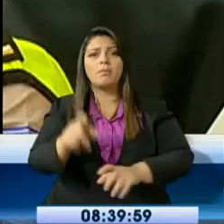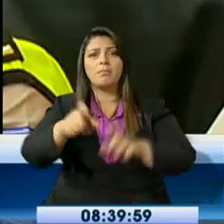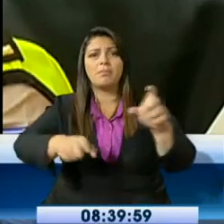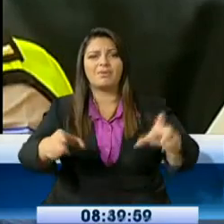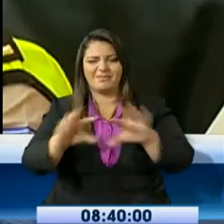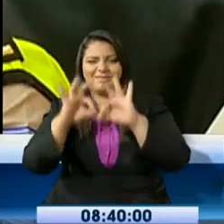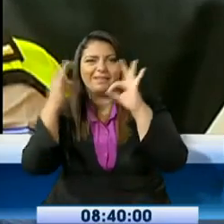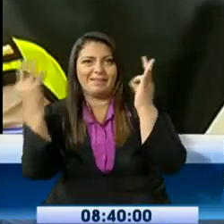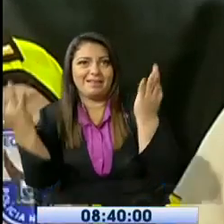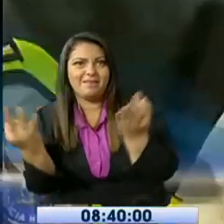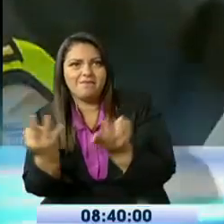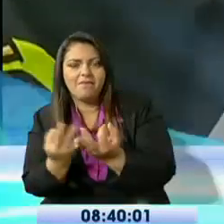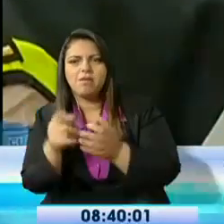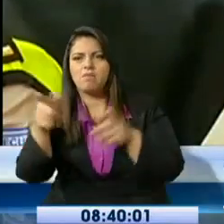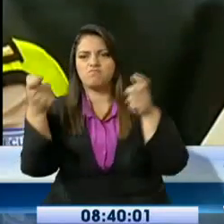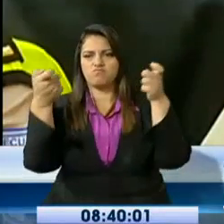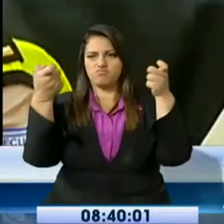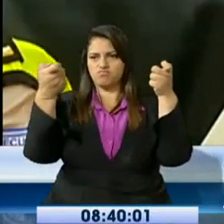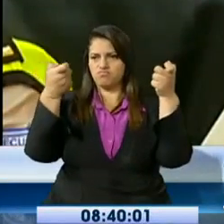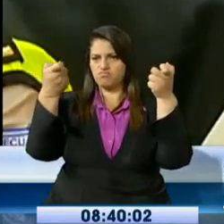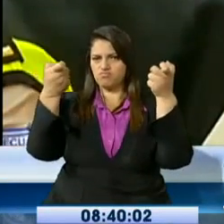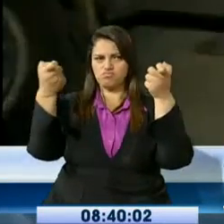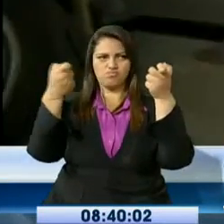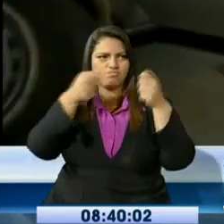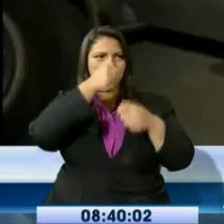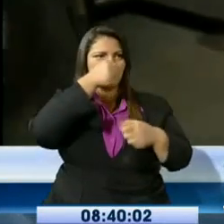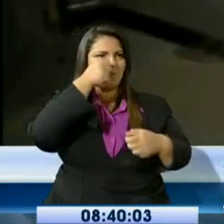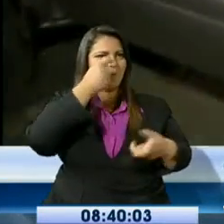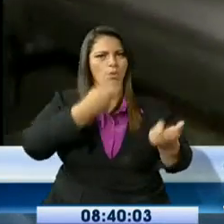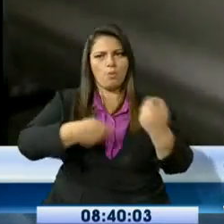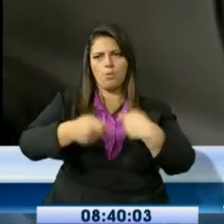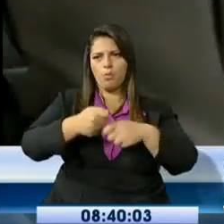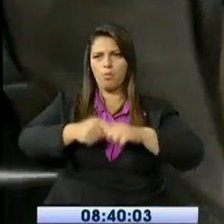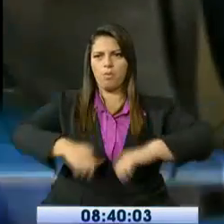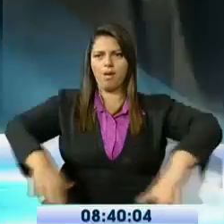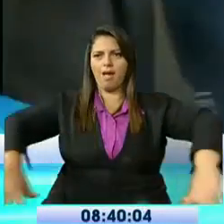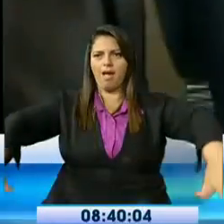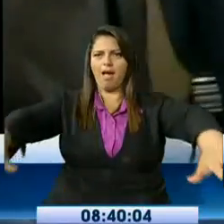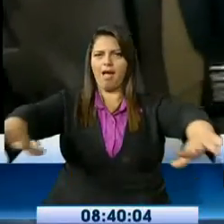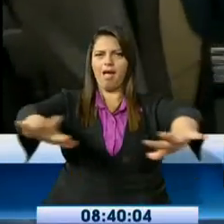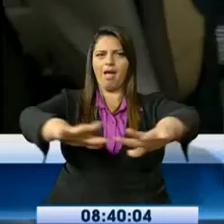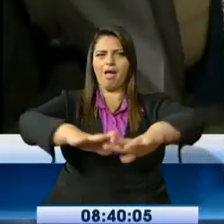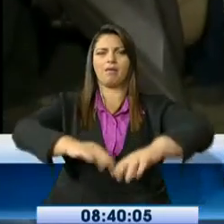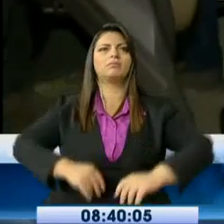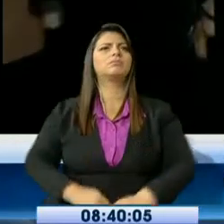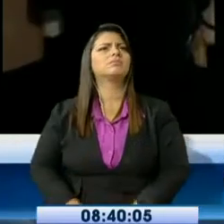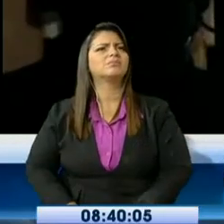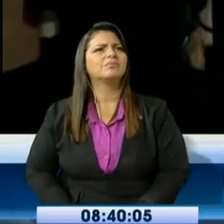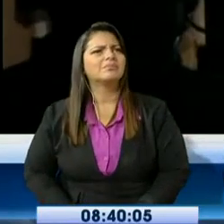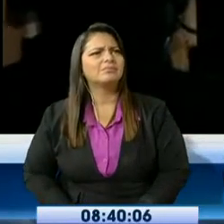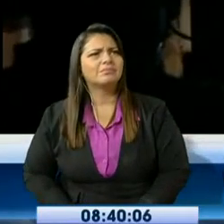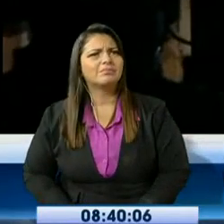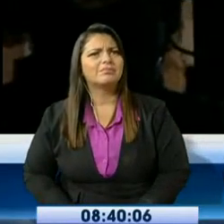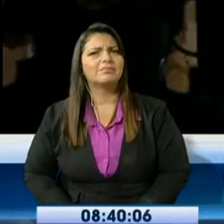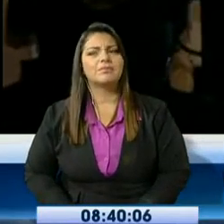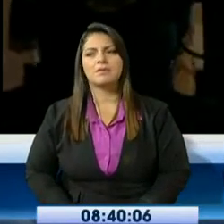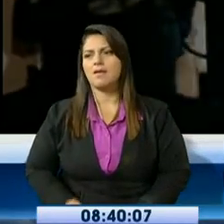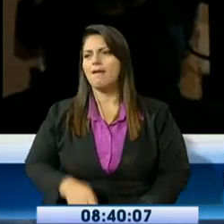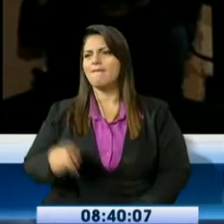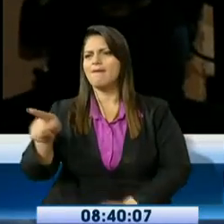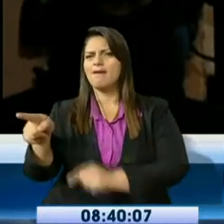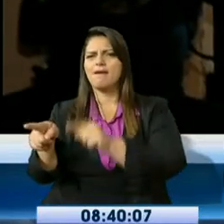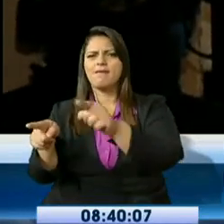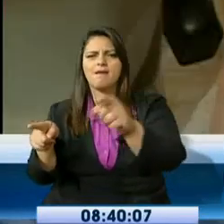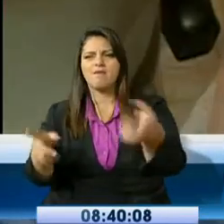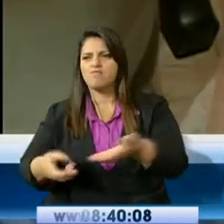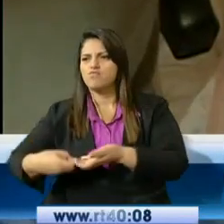que venía dominando el sector de la venta de droga. Y tenía algunos brazos que distribuían y que a lo